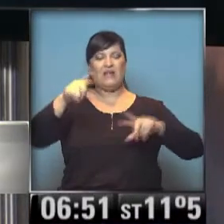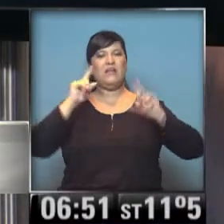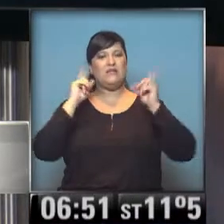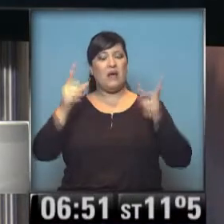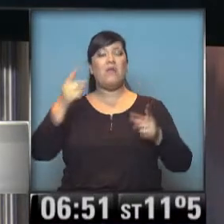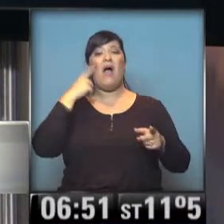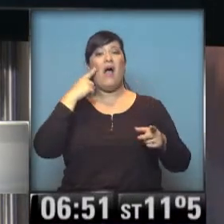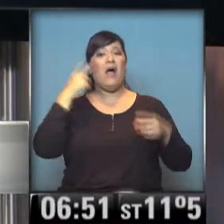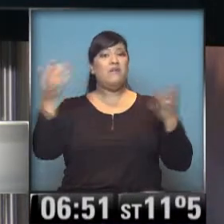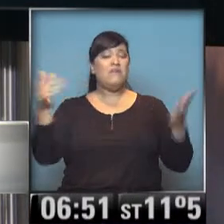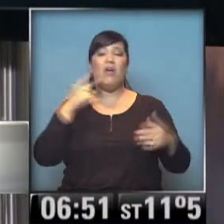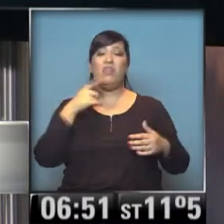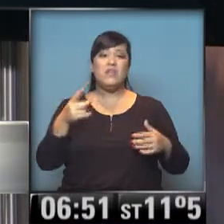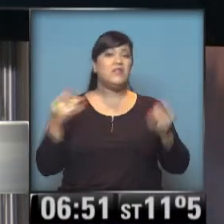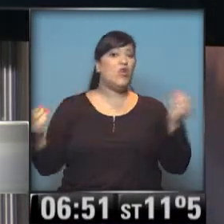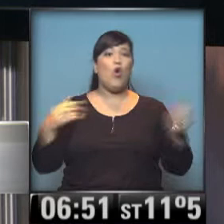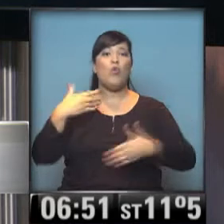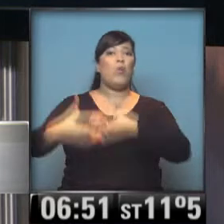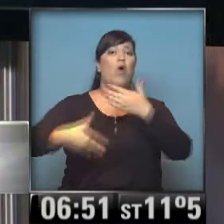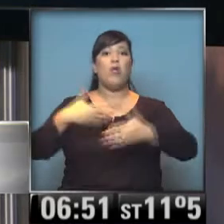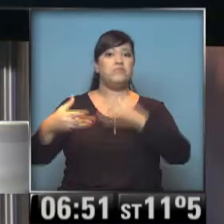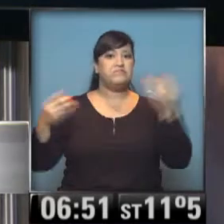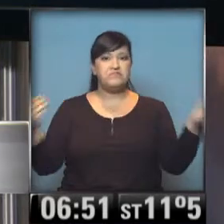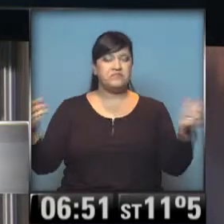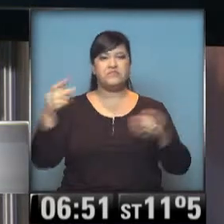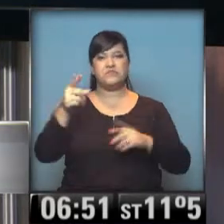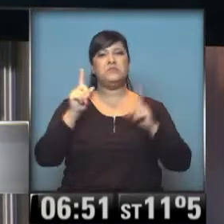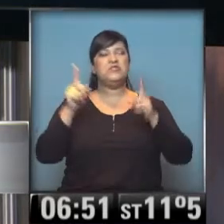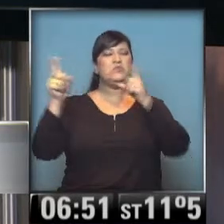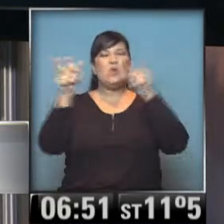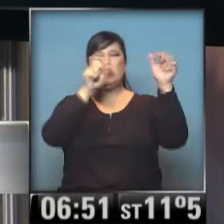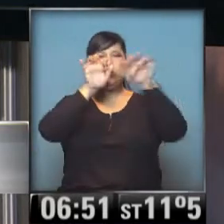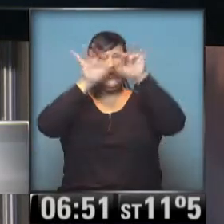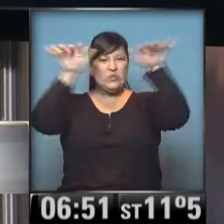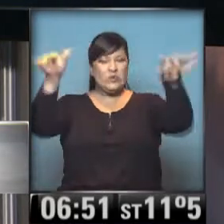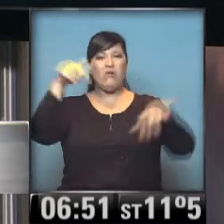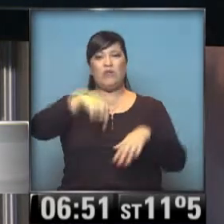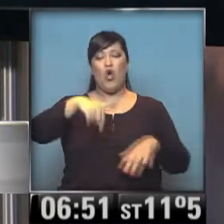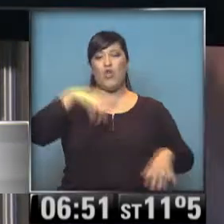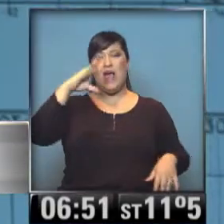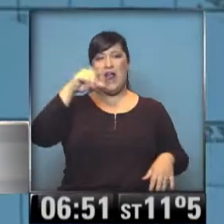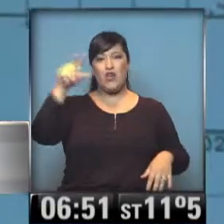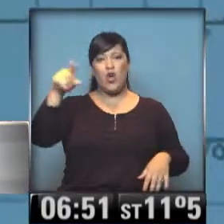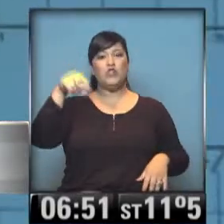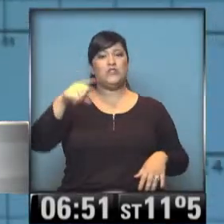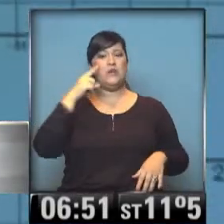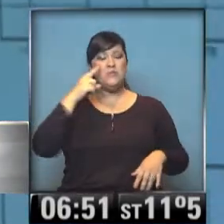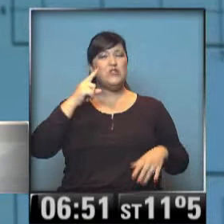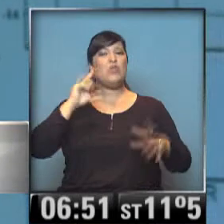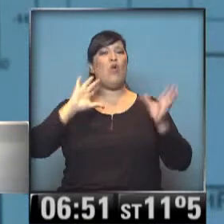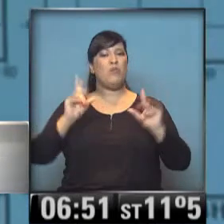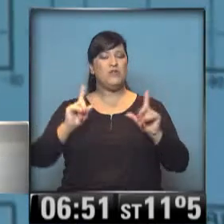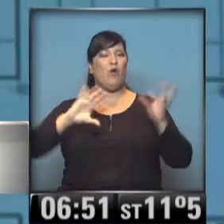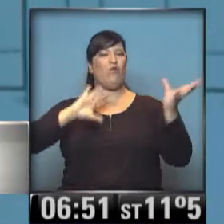pronóstico, lo estimado, cómo iría evolucionando la posición de las cenizas. Durante esta noche, esta forma de triángulo